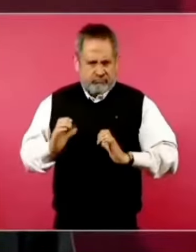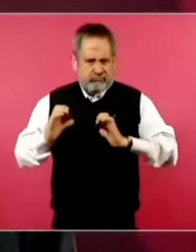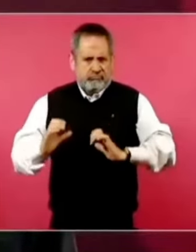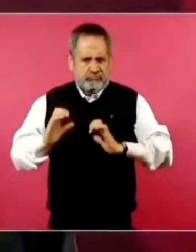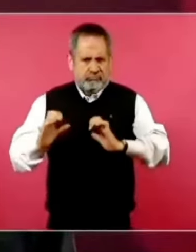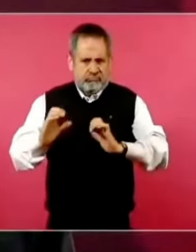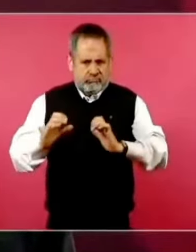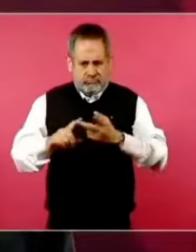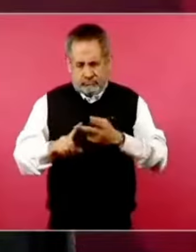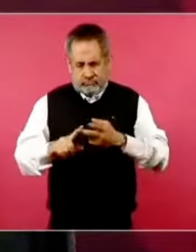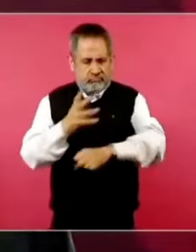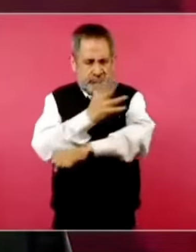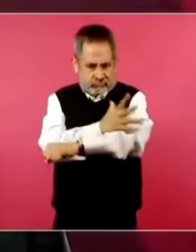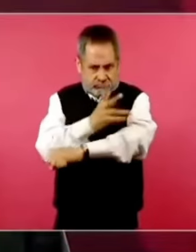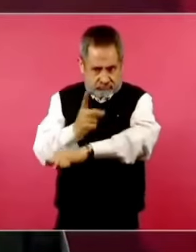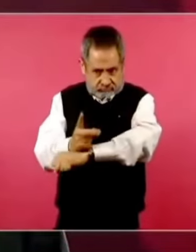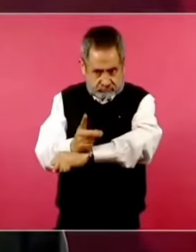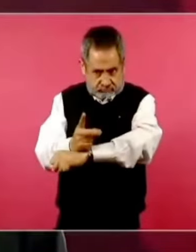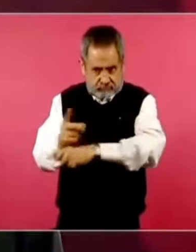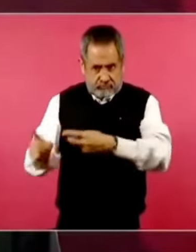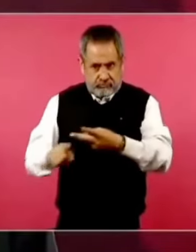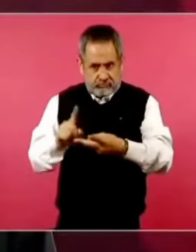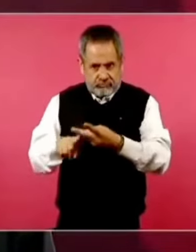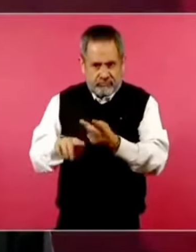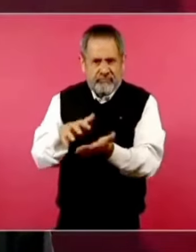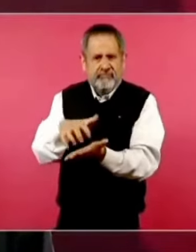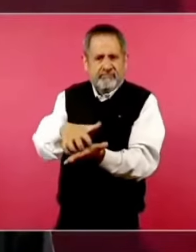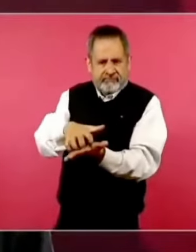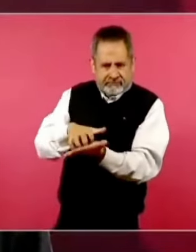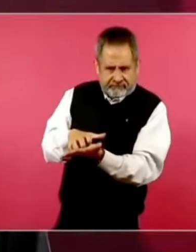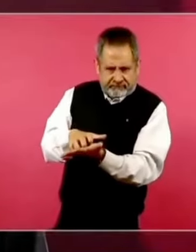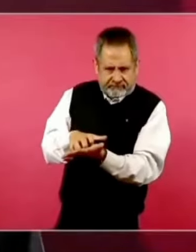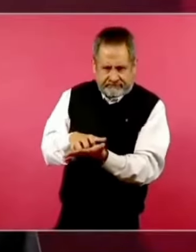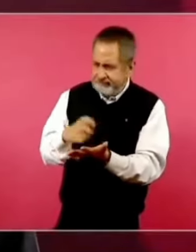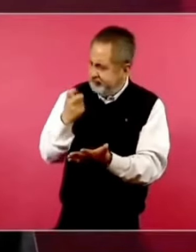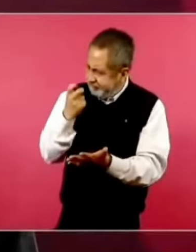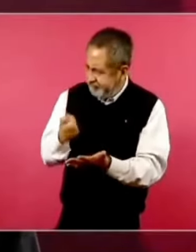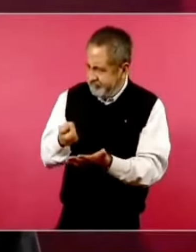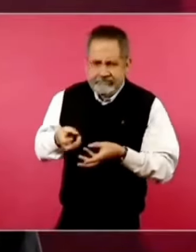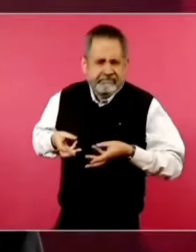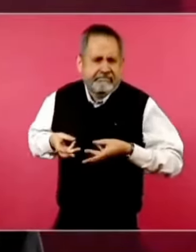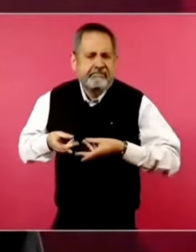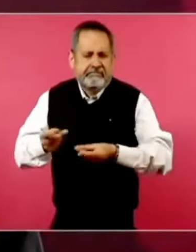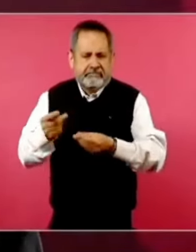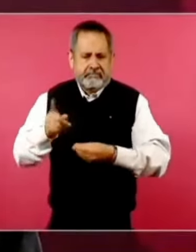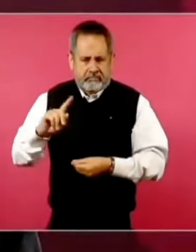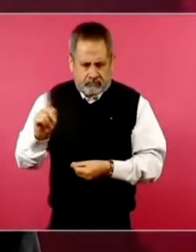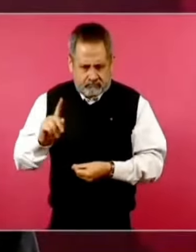Es honestidad y austeridad. Y con eso